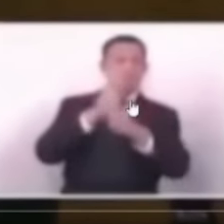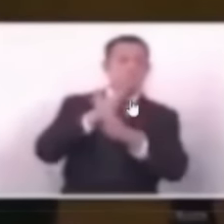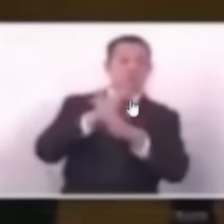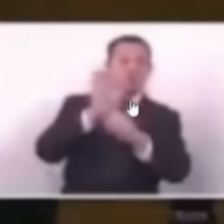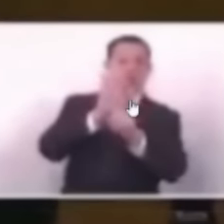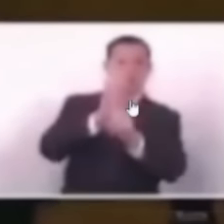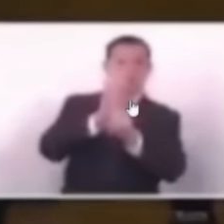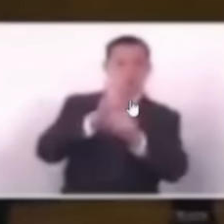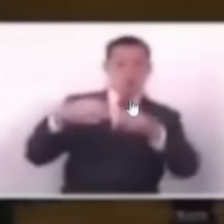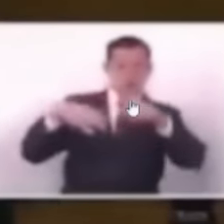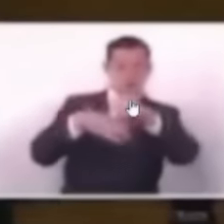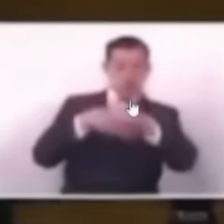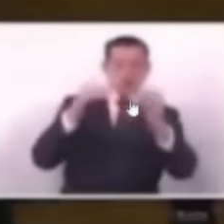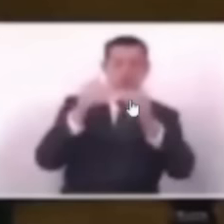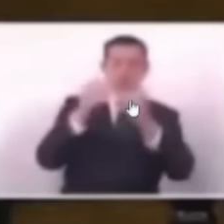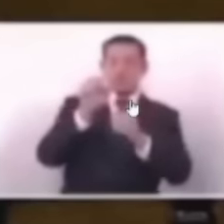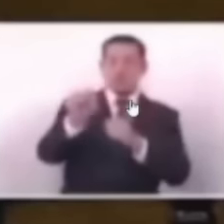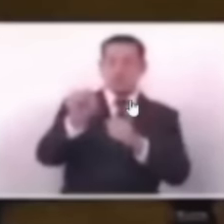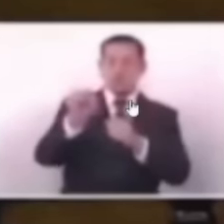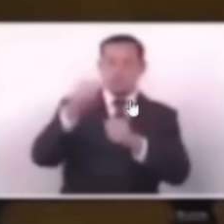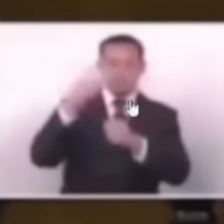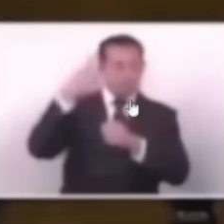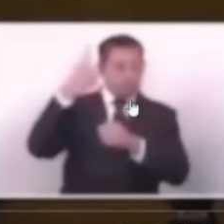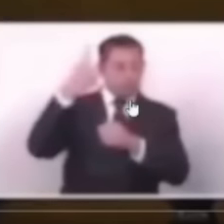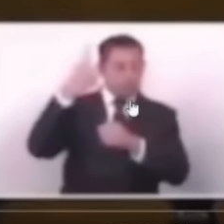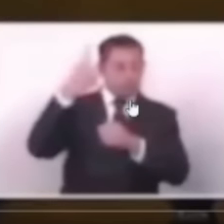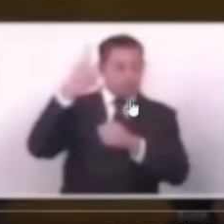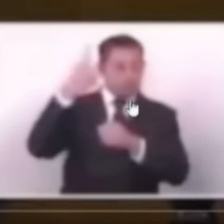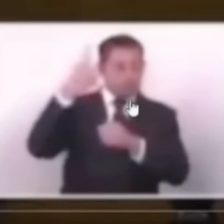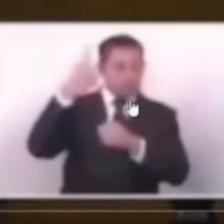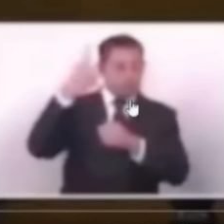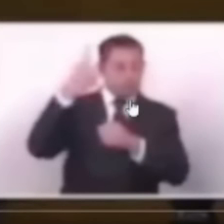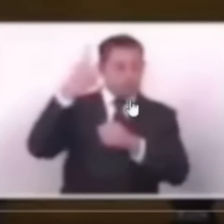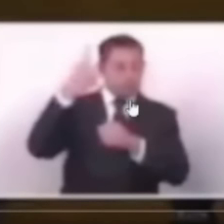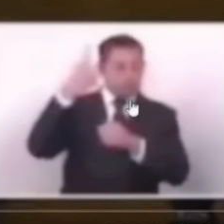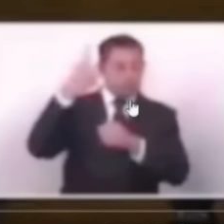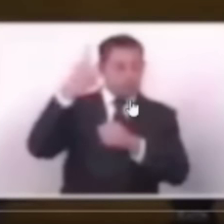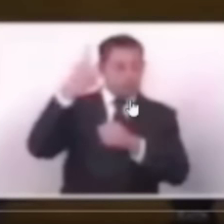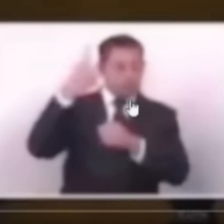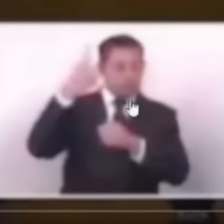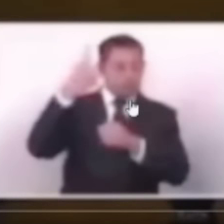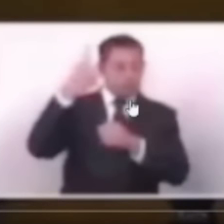corruptos usted también es corrupto o corrupta aplausos por favor